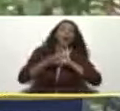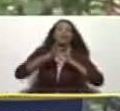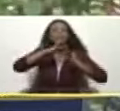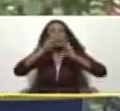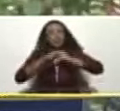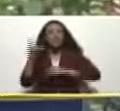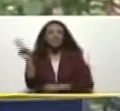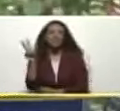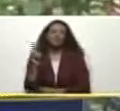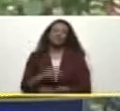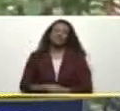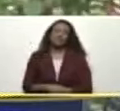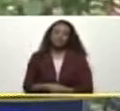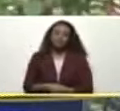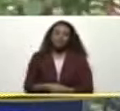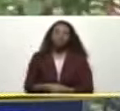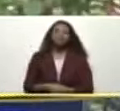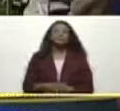nuestro pueblo.